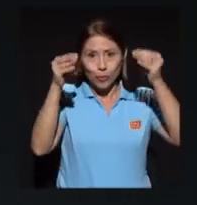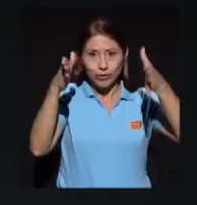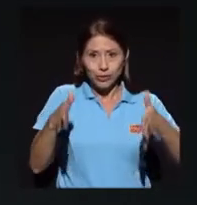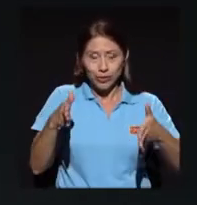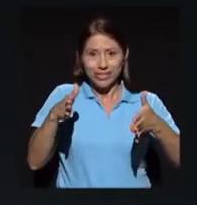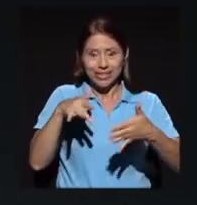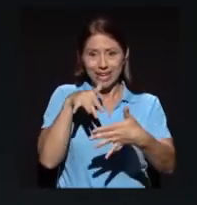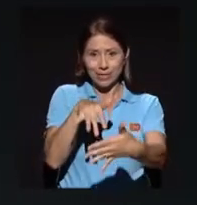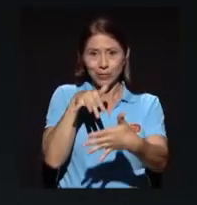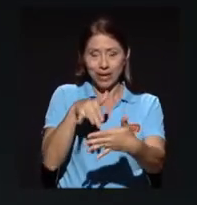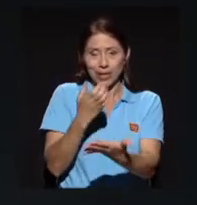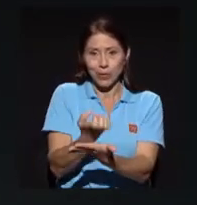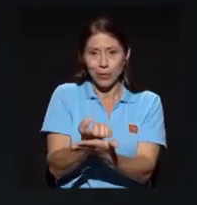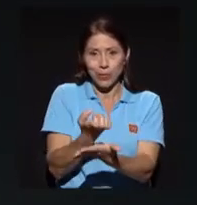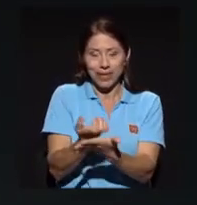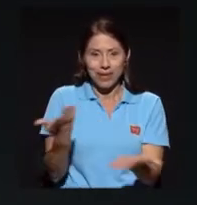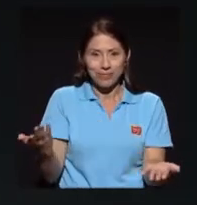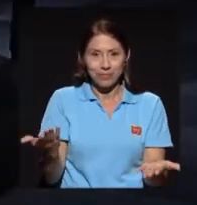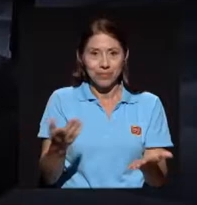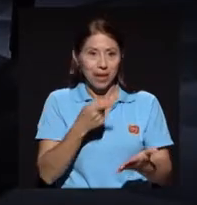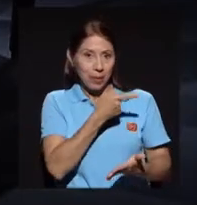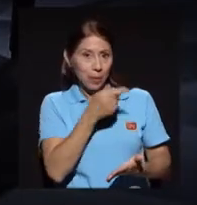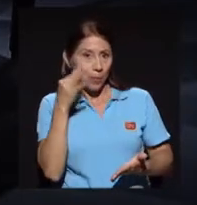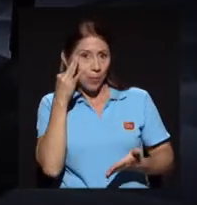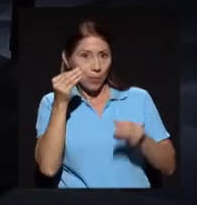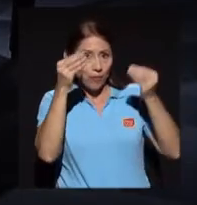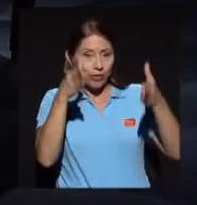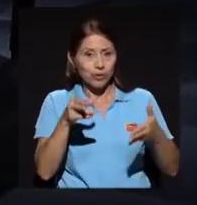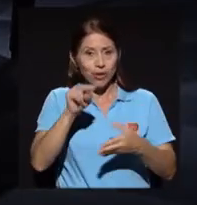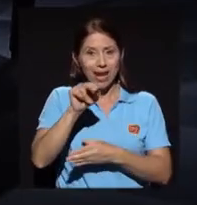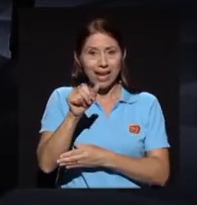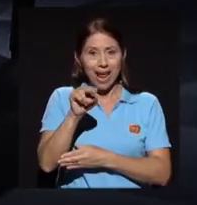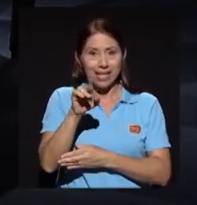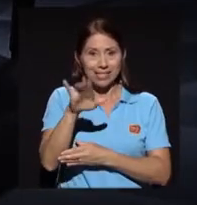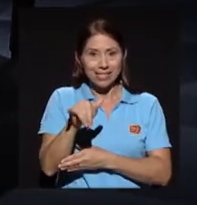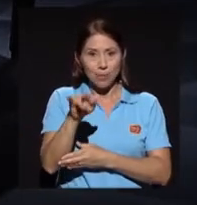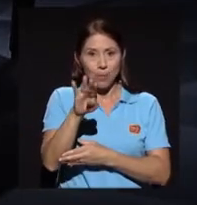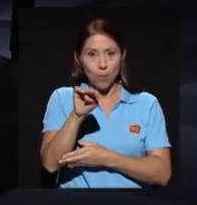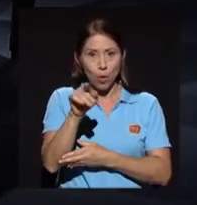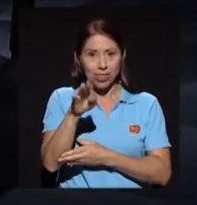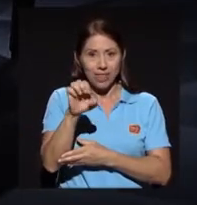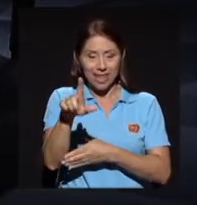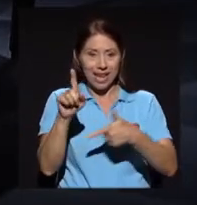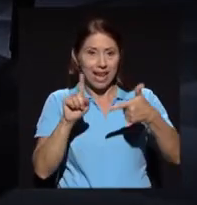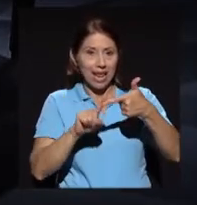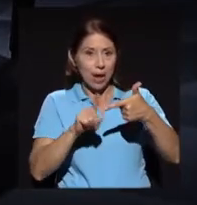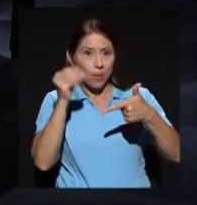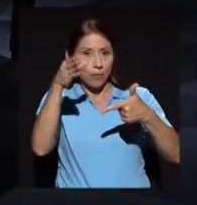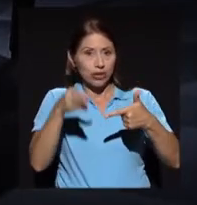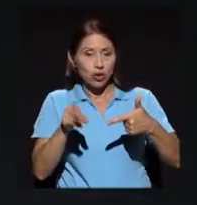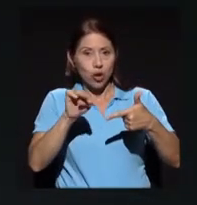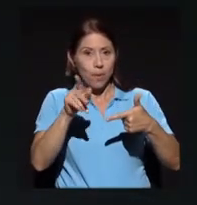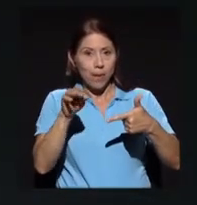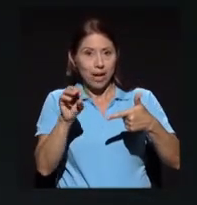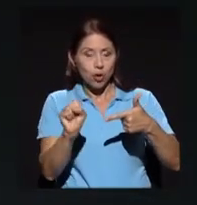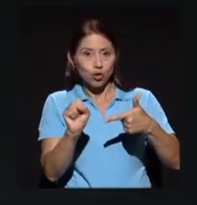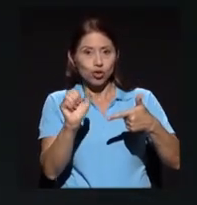Economía, la profesora Nancy Montiel y el profesor Marcos Adanson, quienes